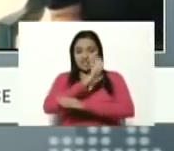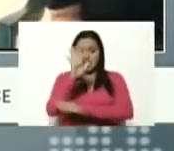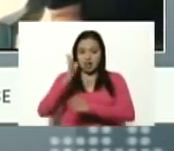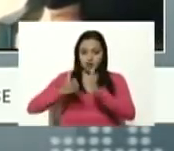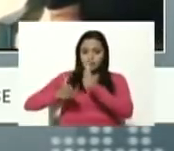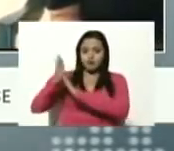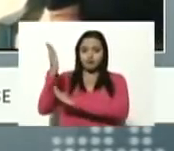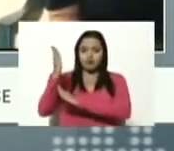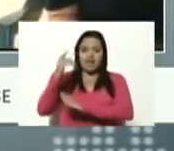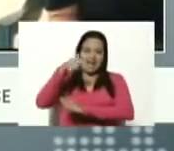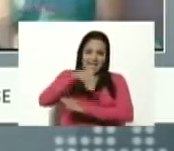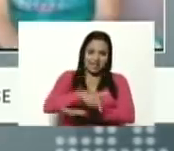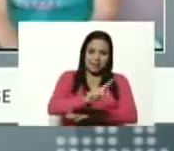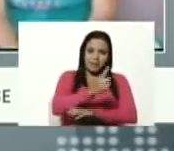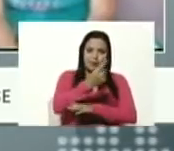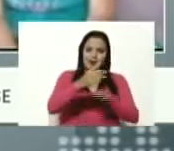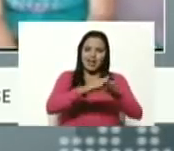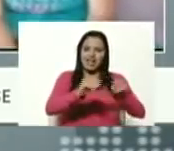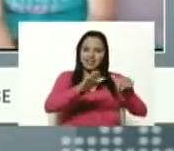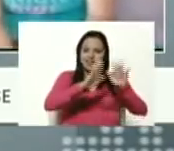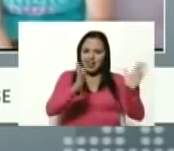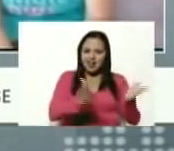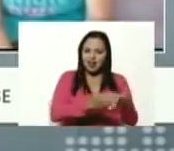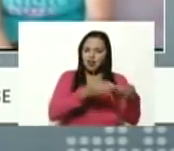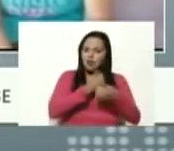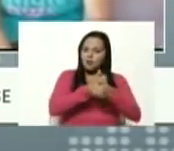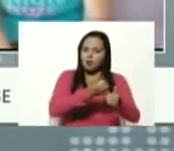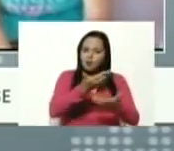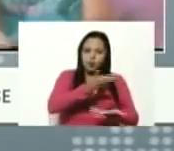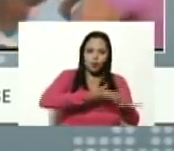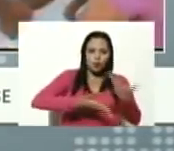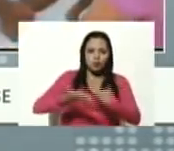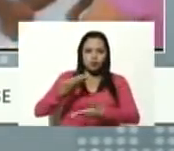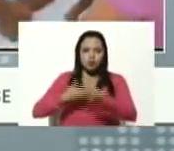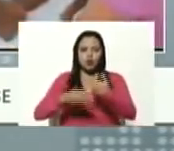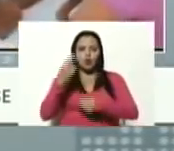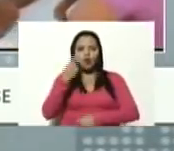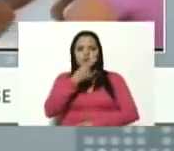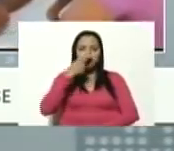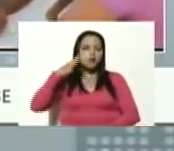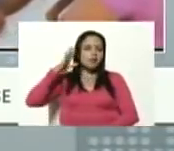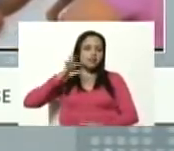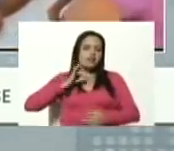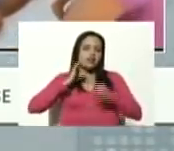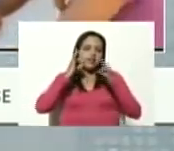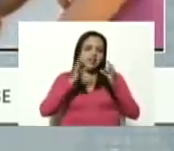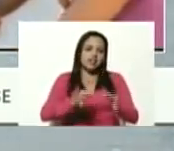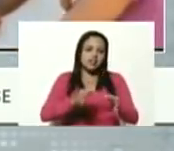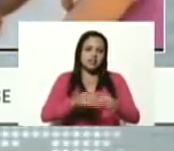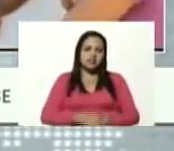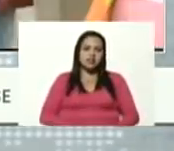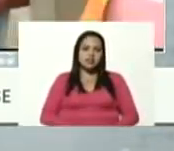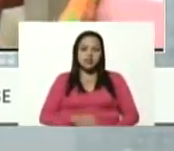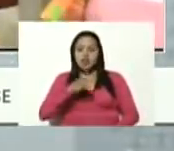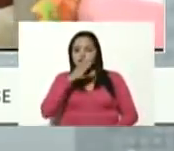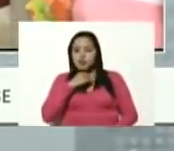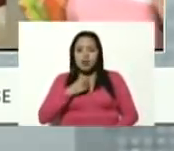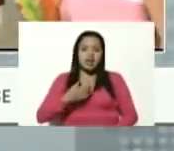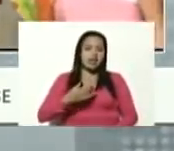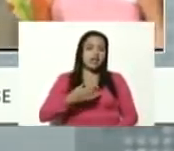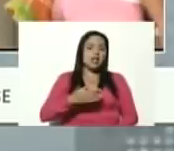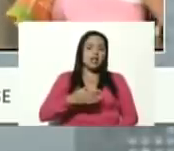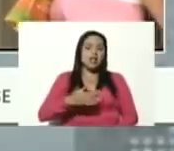en la tierra con amor, con solidaridad, con compromiso verdadero, sin hipocresía,